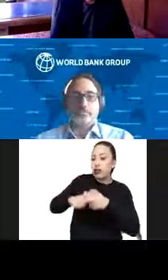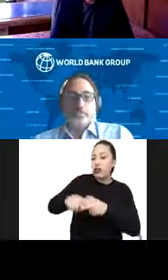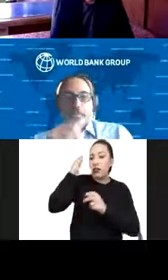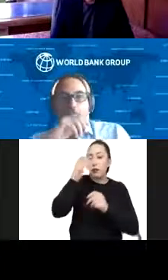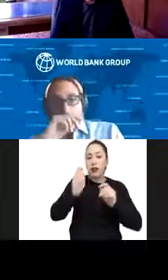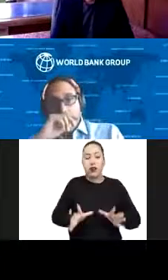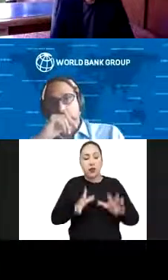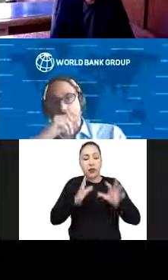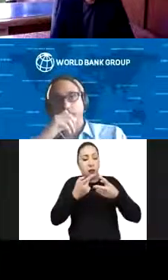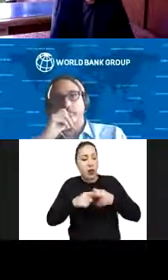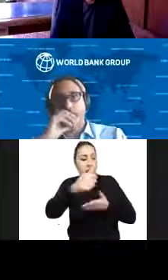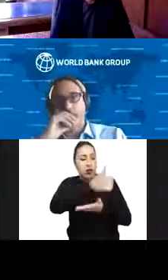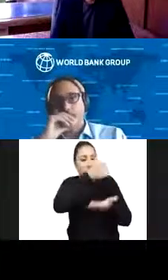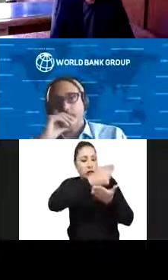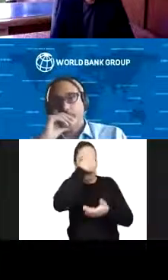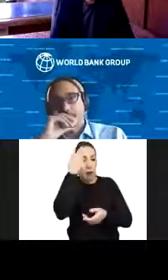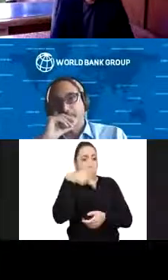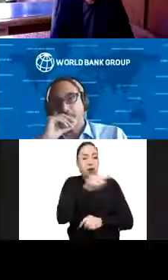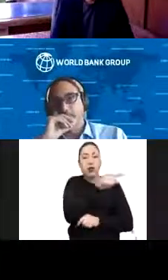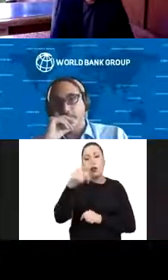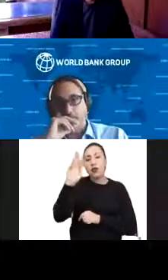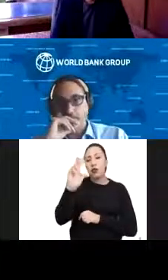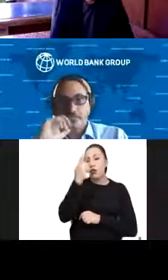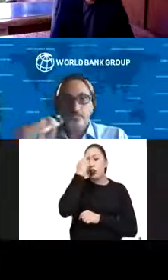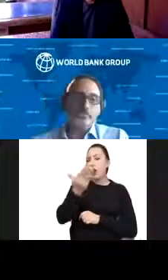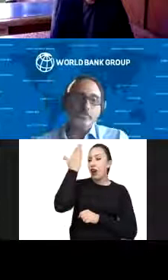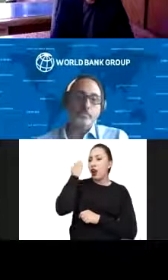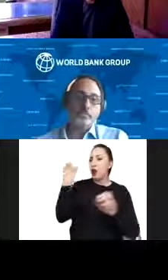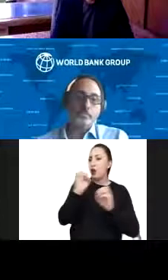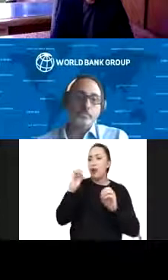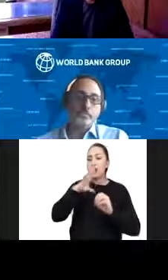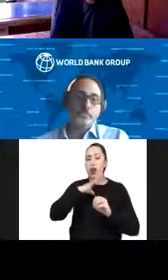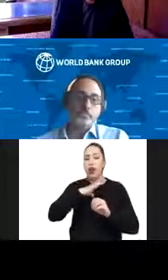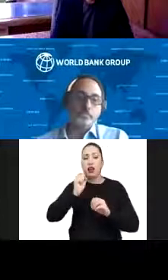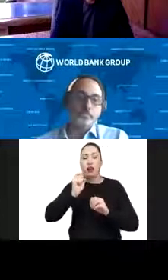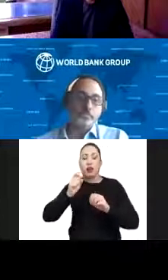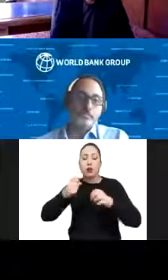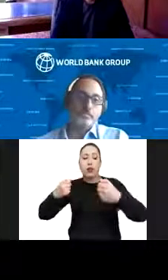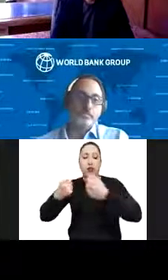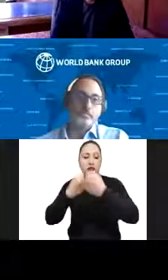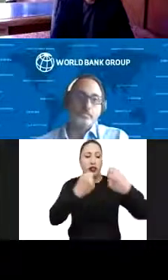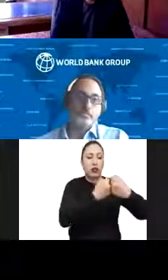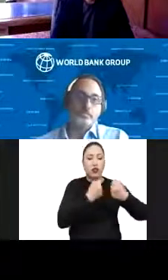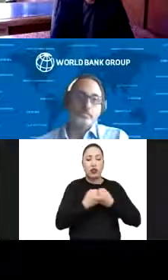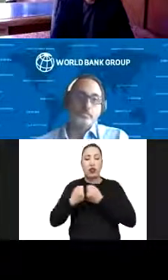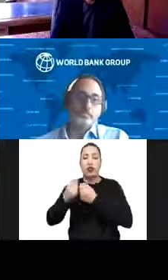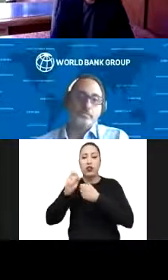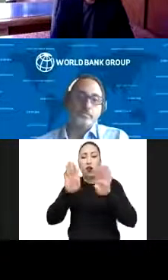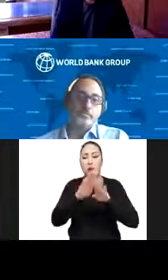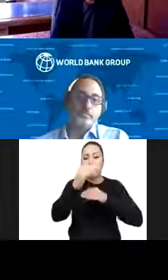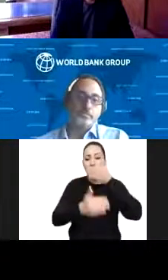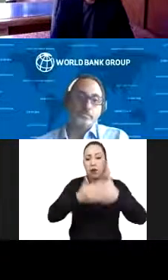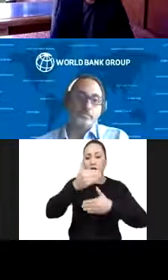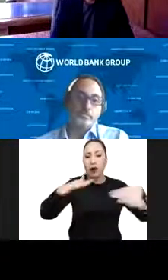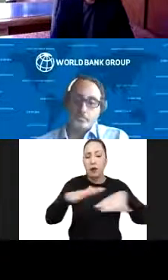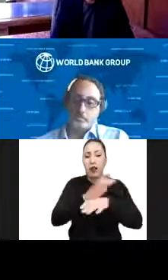que no recordamos es que está, digamos, entre las batallas navales que cambiaron el curso de la historia, debe